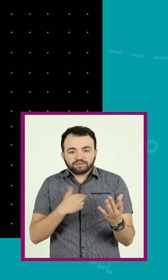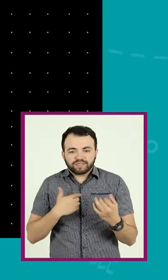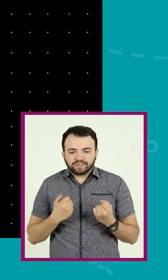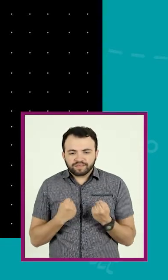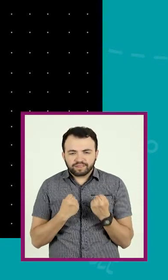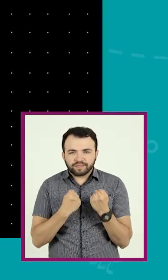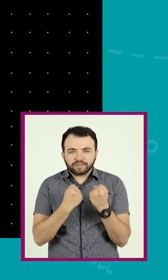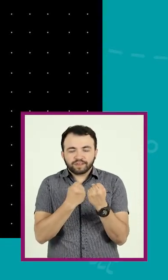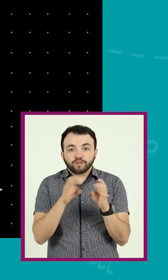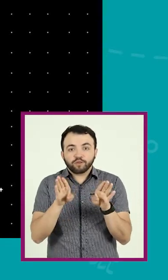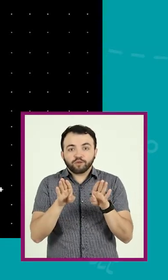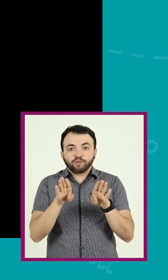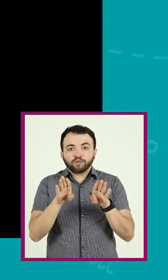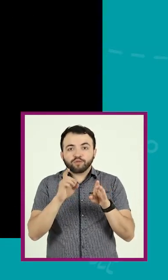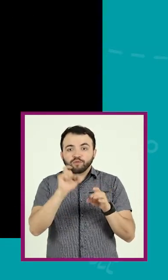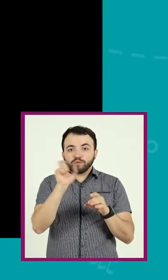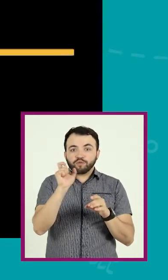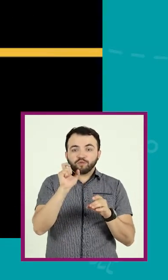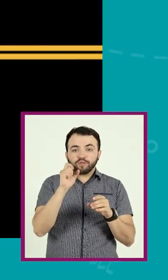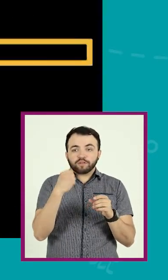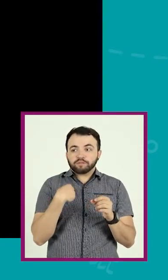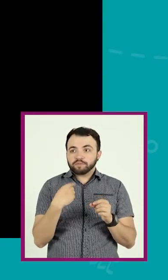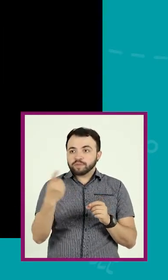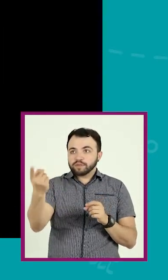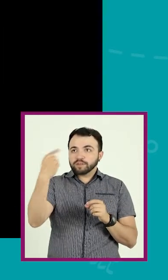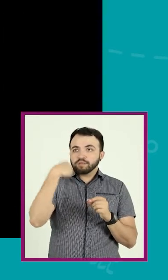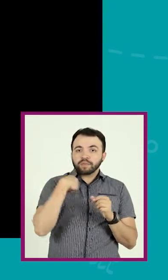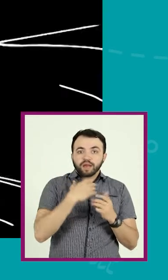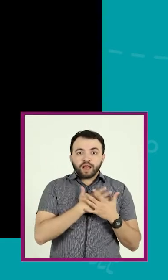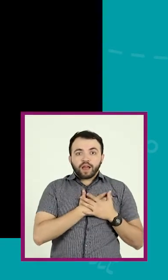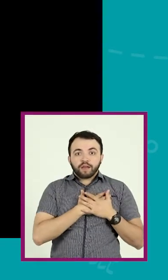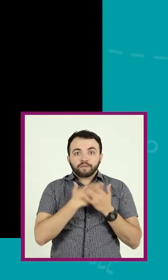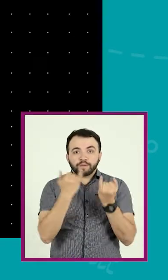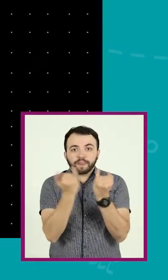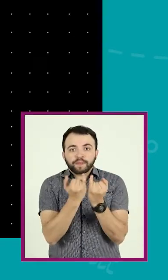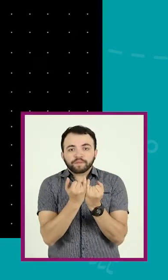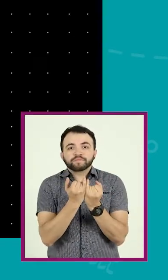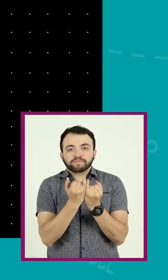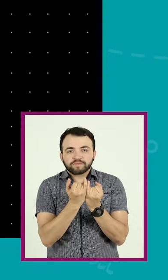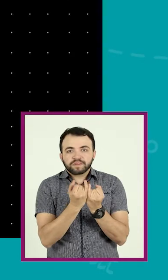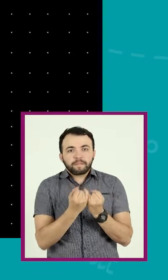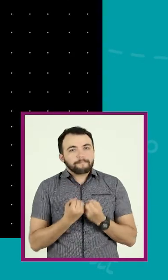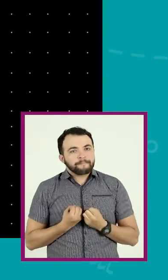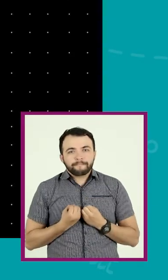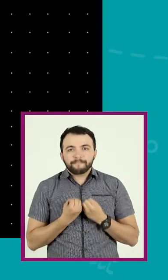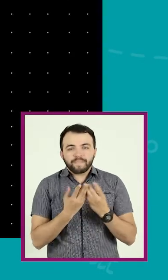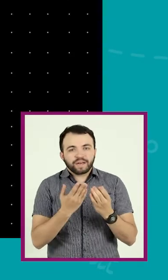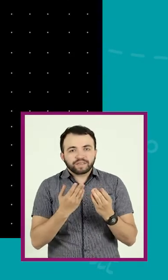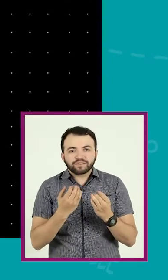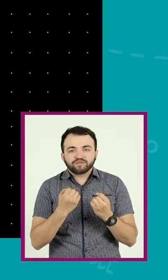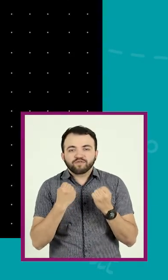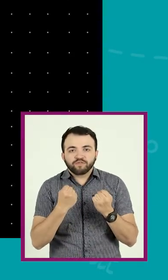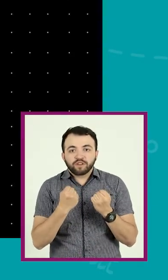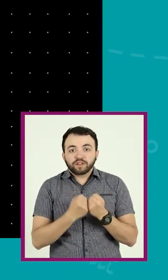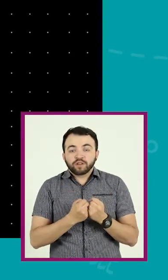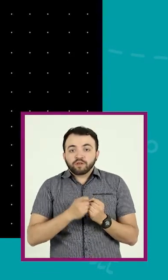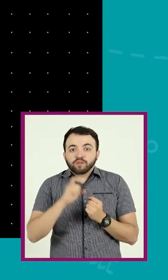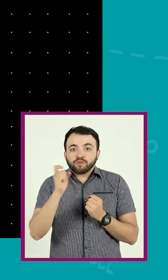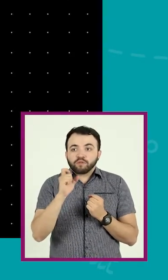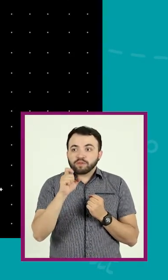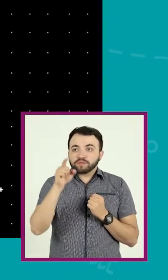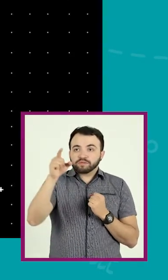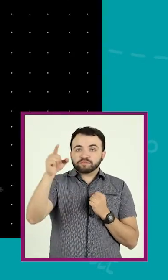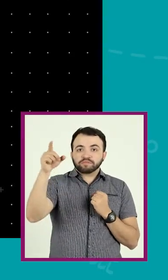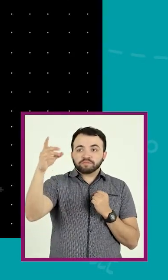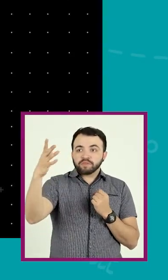lógica. Nos empodera si es recíproco, nos completa y nos realiza. Si no haya